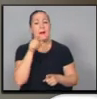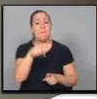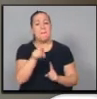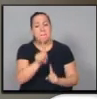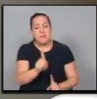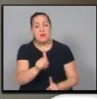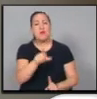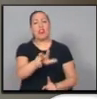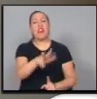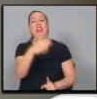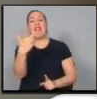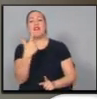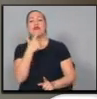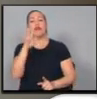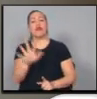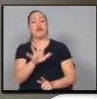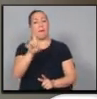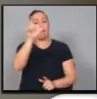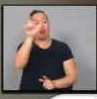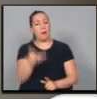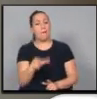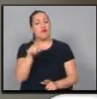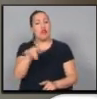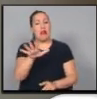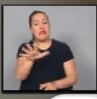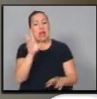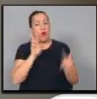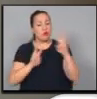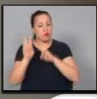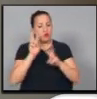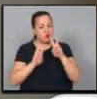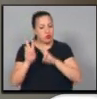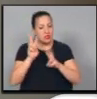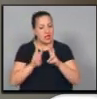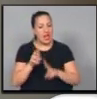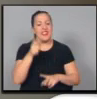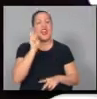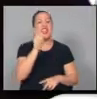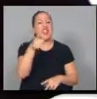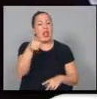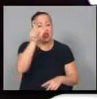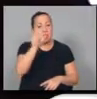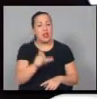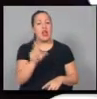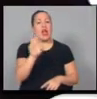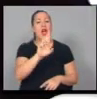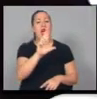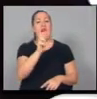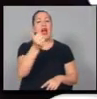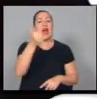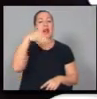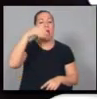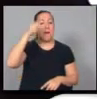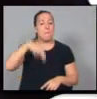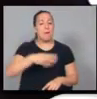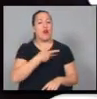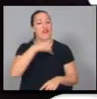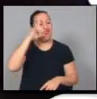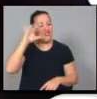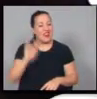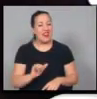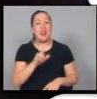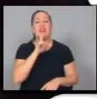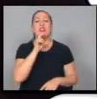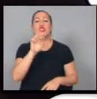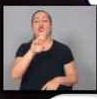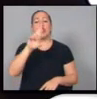tercer sospechoso, la persona que hoy por hoy están buscando. Se trata de Ramón Fernández Torres, Pablo Ramón